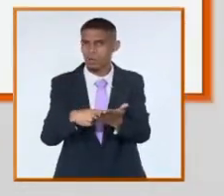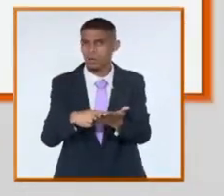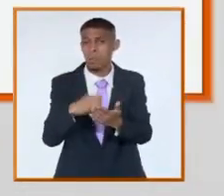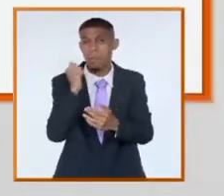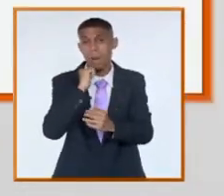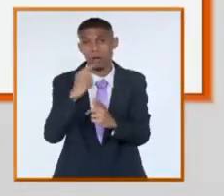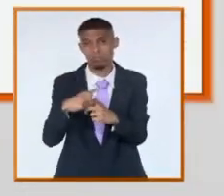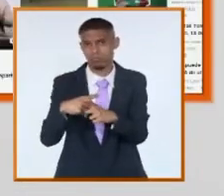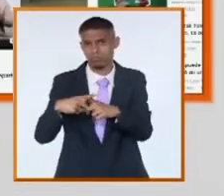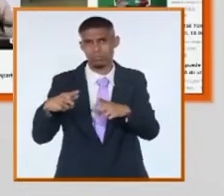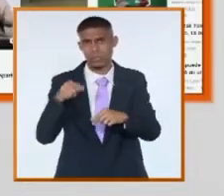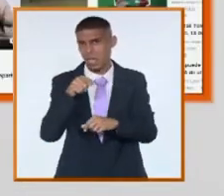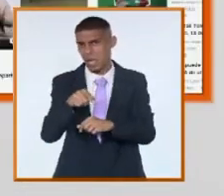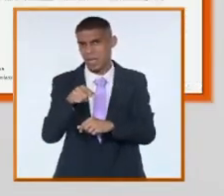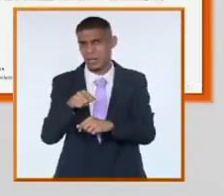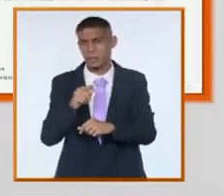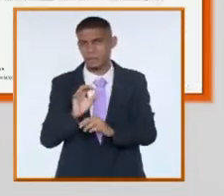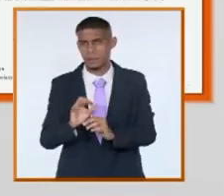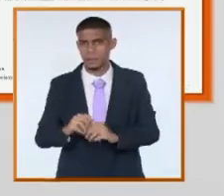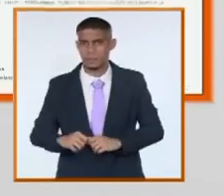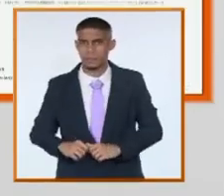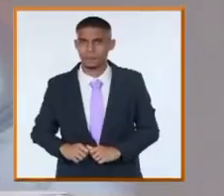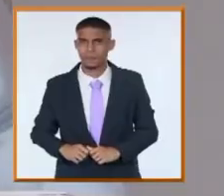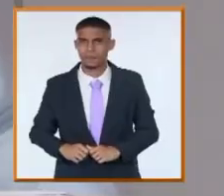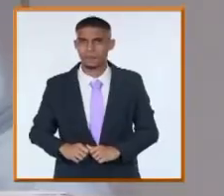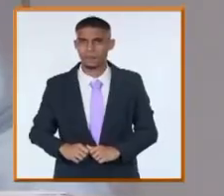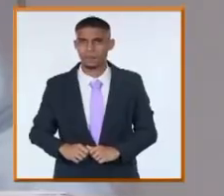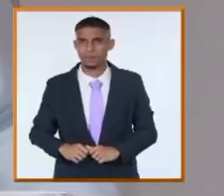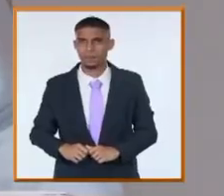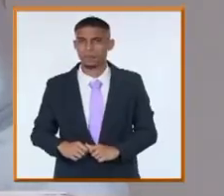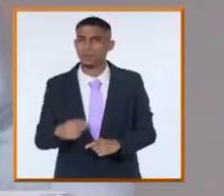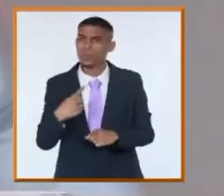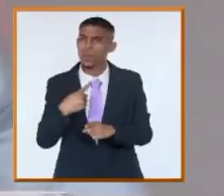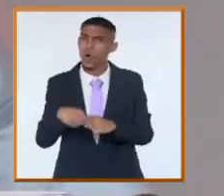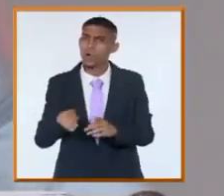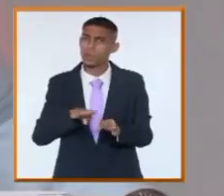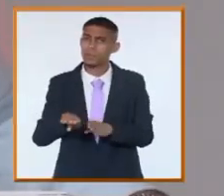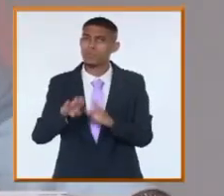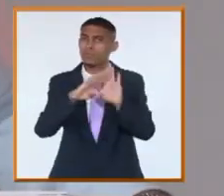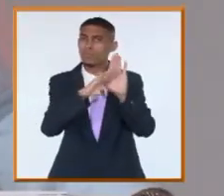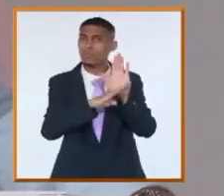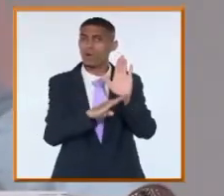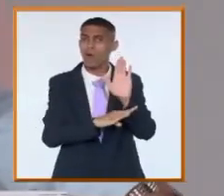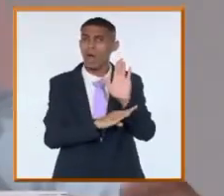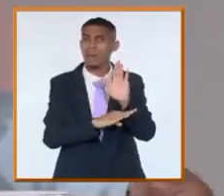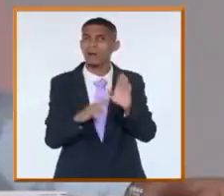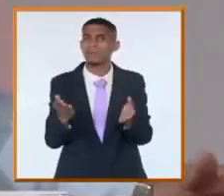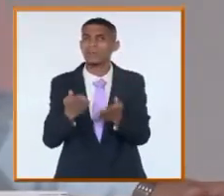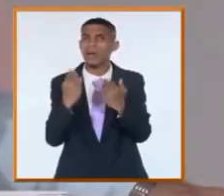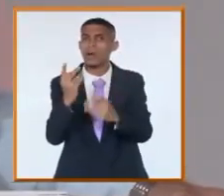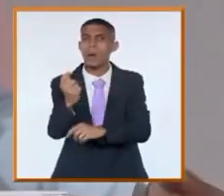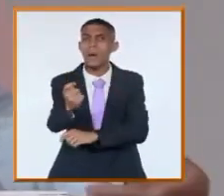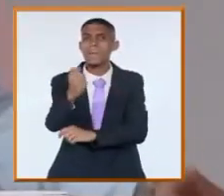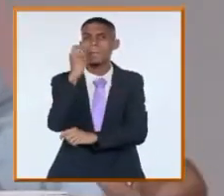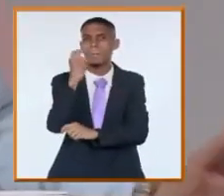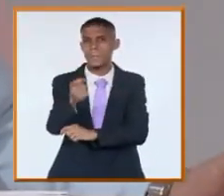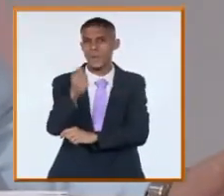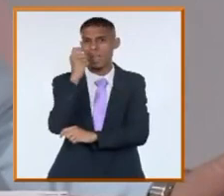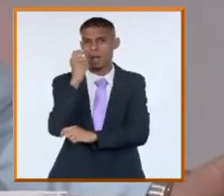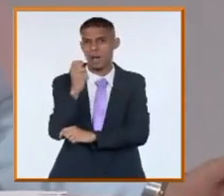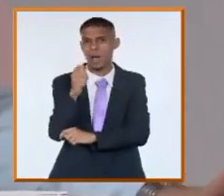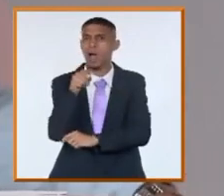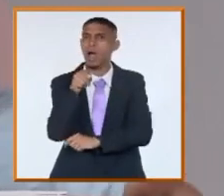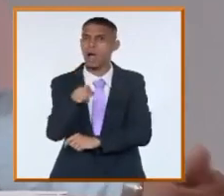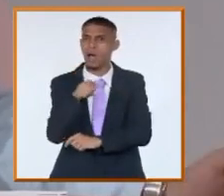grandes que tiene el país de las inversiones más grandes que estamos haciendo hoy en el país está también el programa de desarrollo de la pesca donde hemos hecho una cantidad de